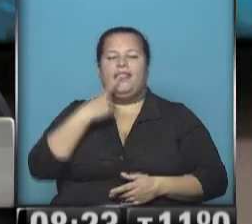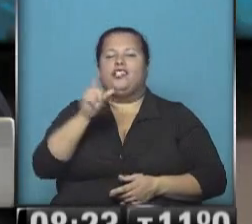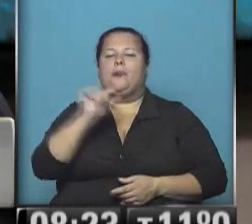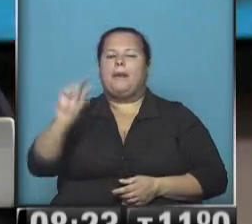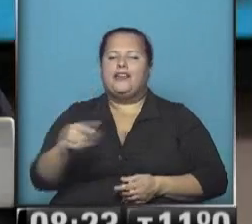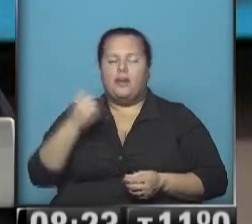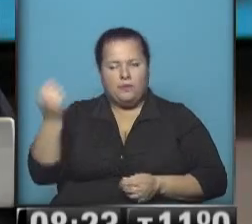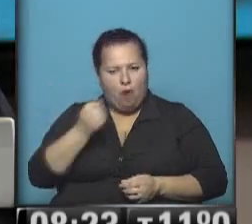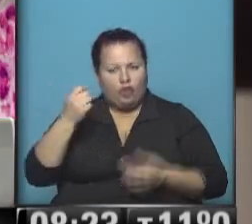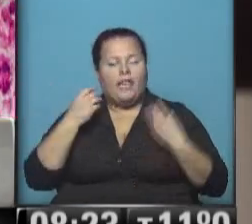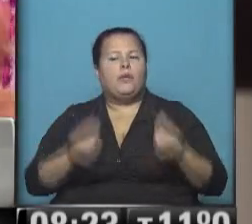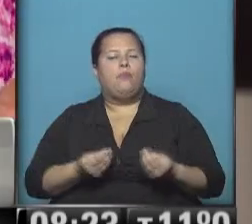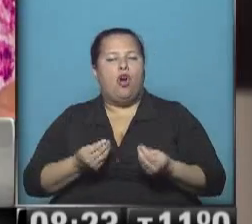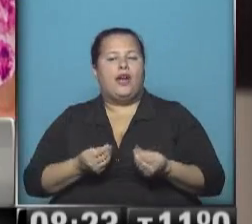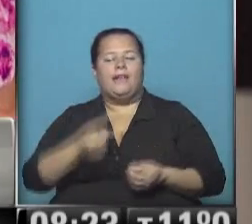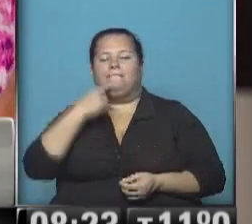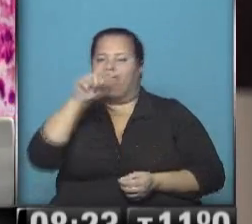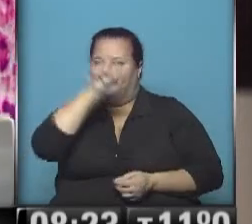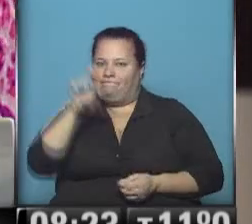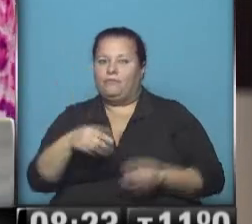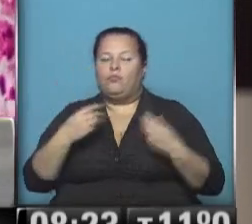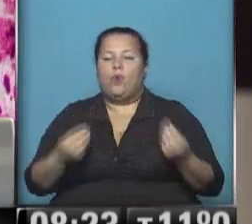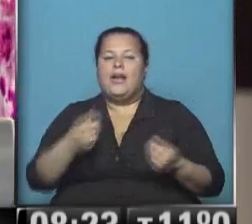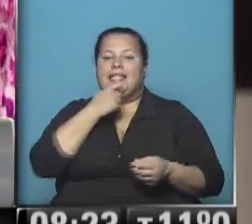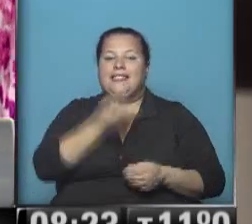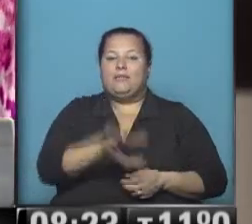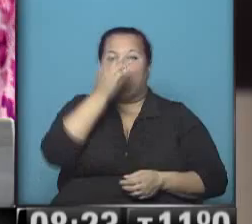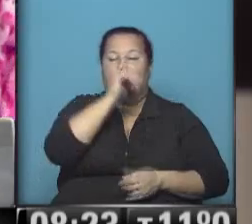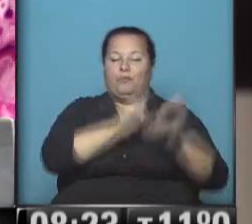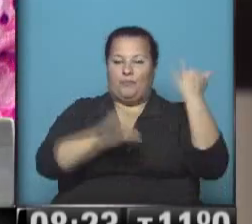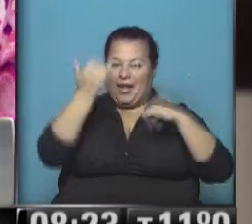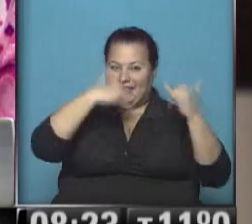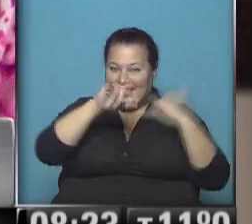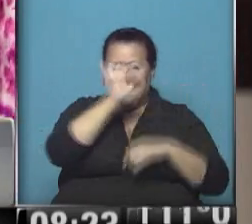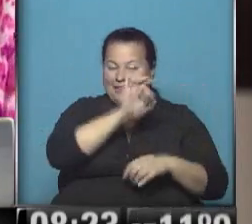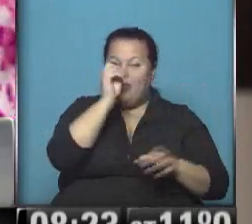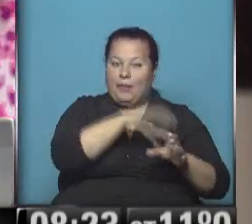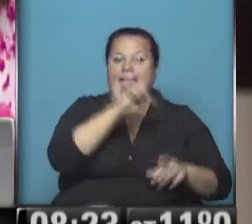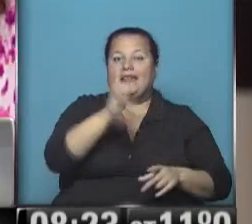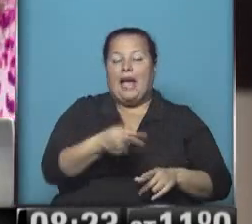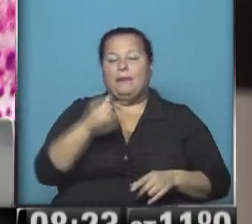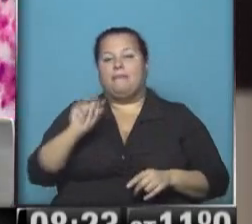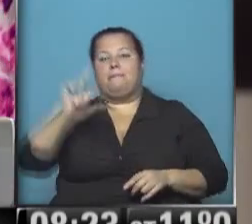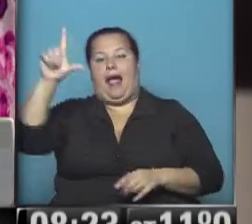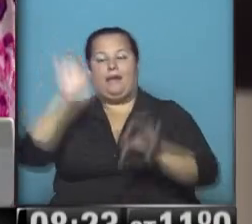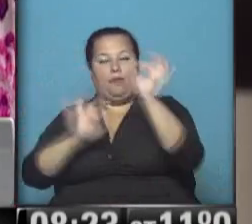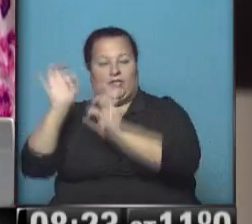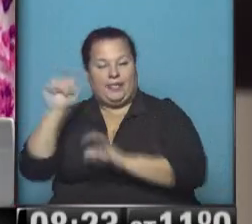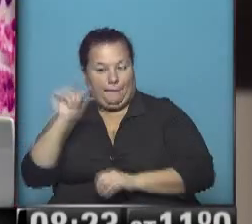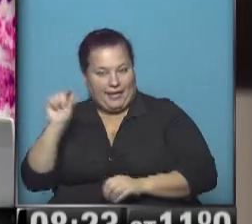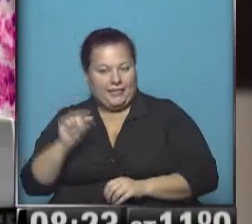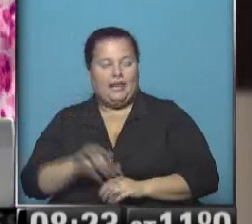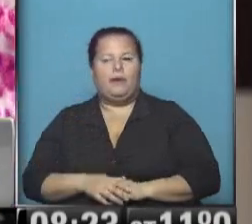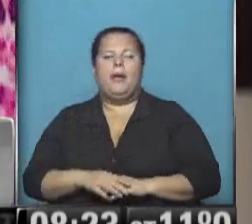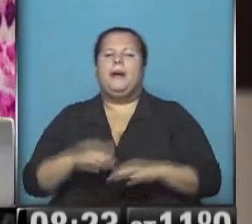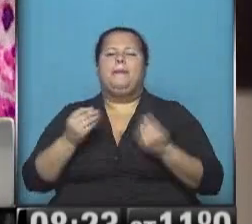créditos anualidades importantes porque un interrogante inicial era bueno si suben las tasas de interés para el depósito tal vez pueda aumentar la de los créditos